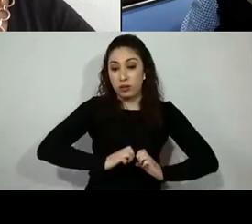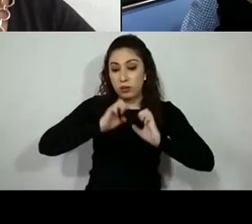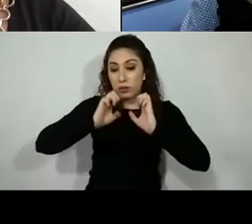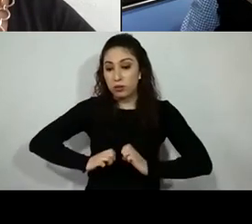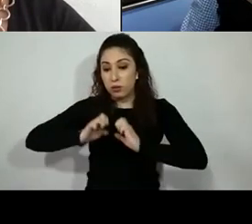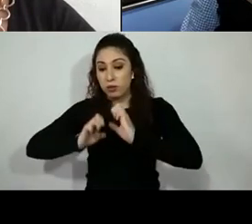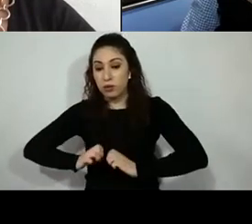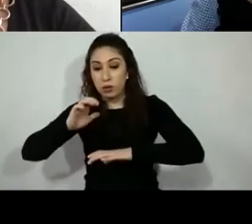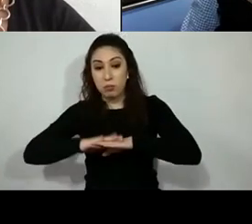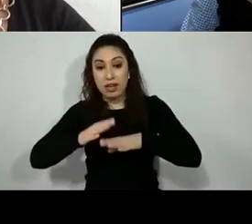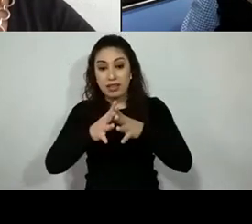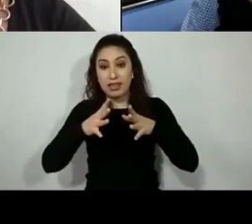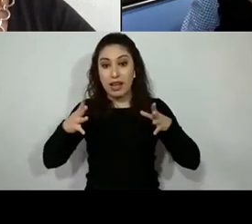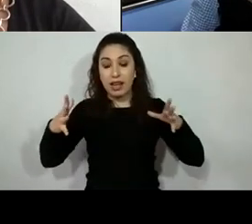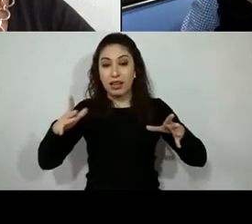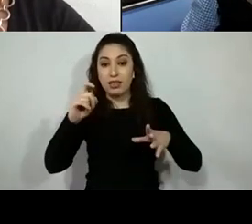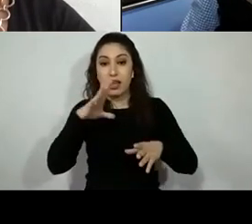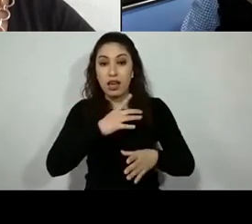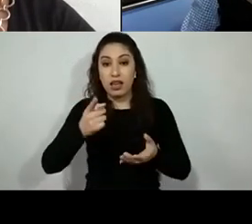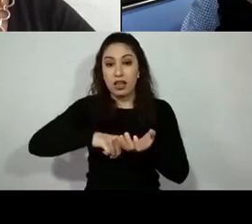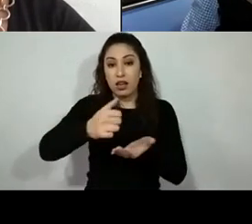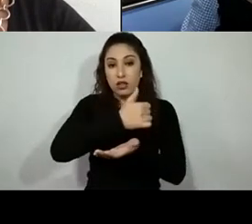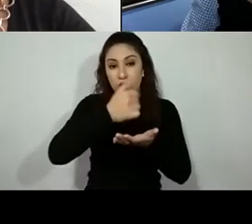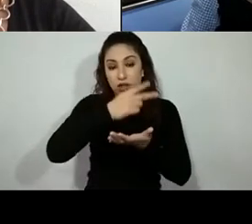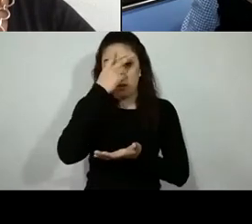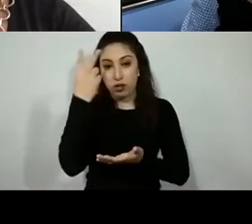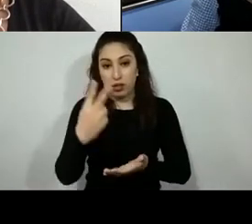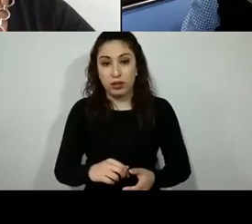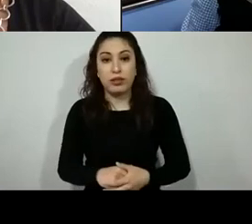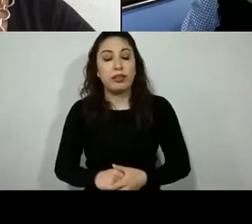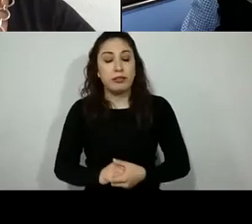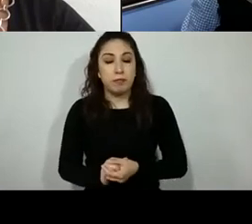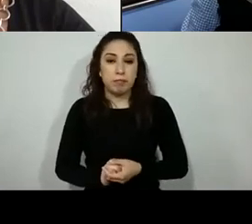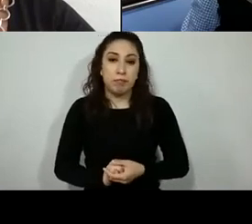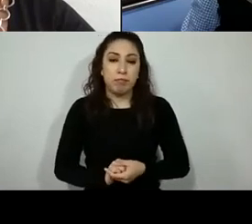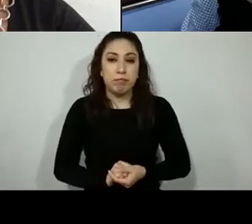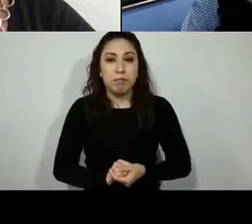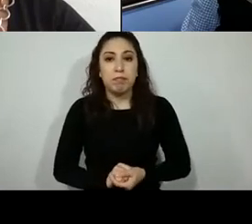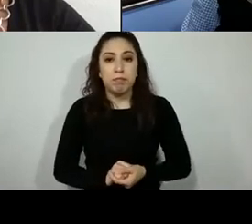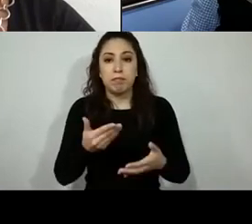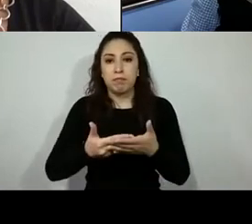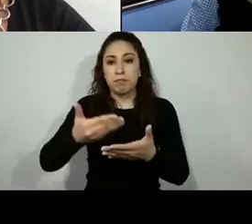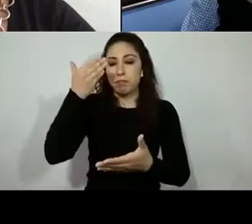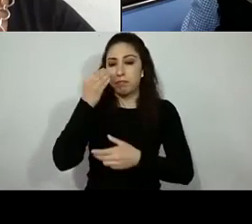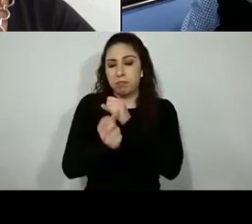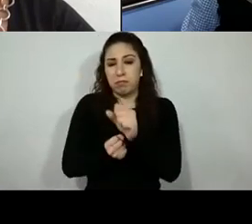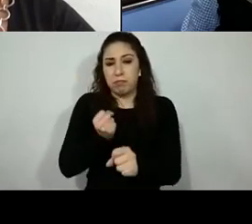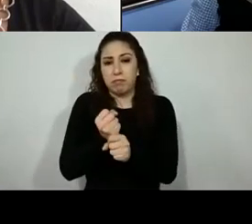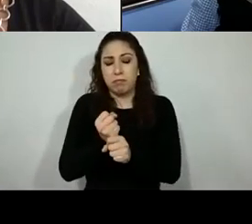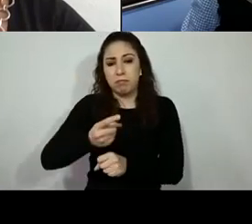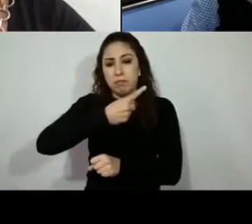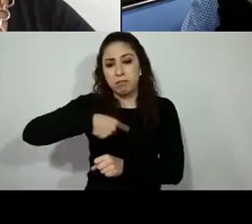la ciudad. Bueno, hemos compartido desde hace muchos años la esperanza de hacer